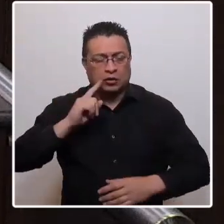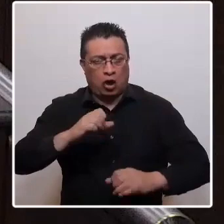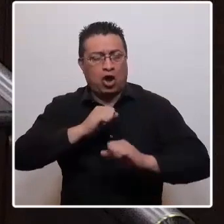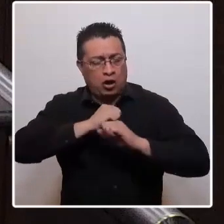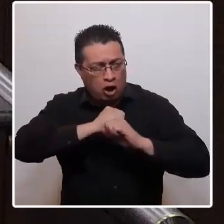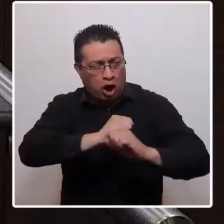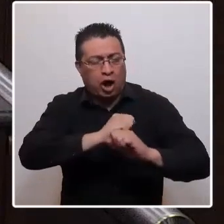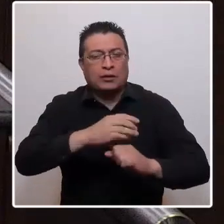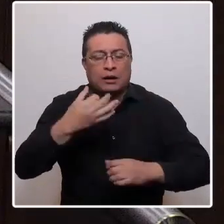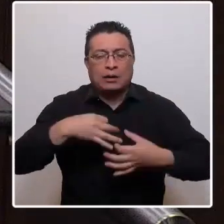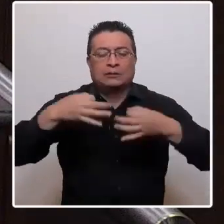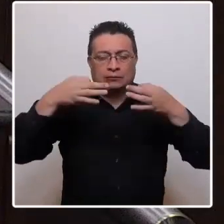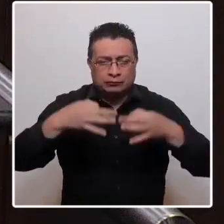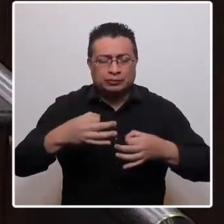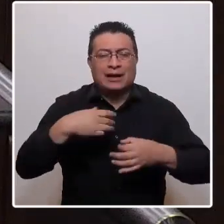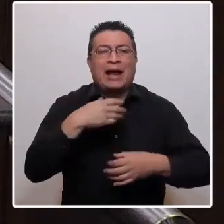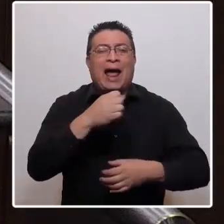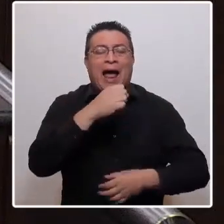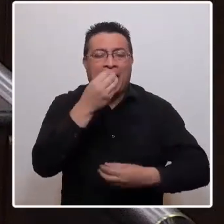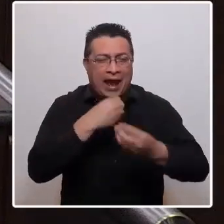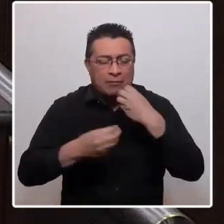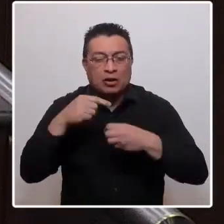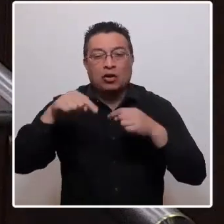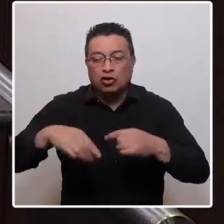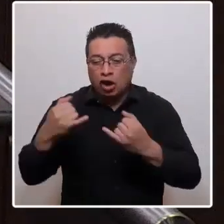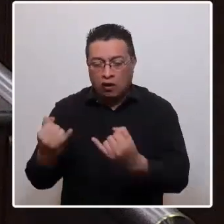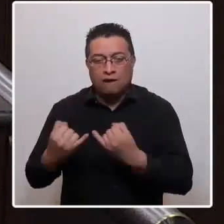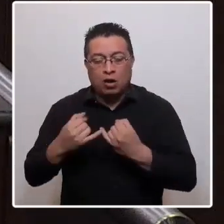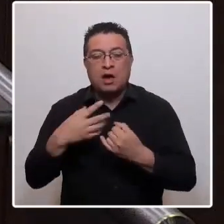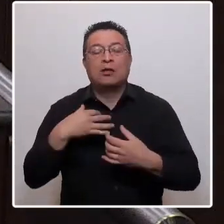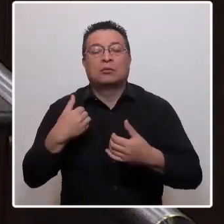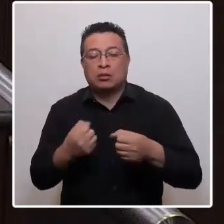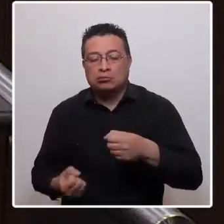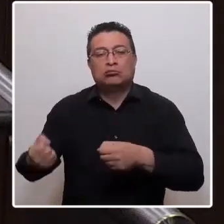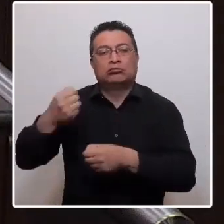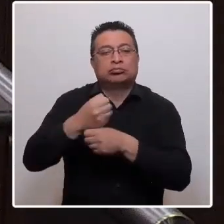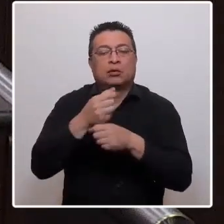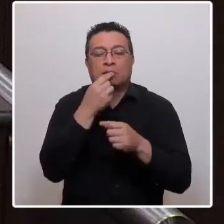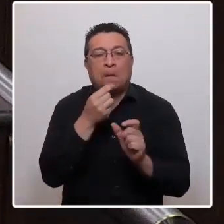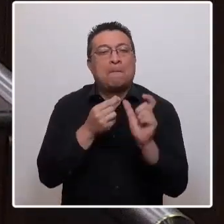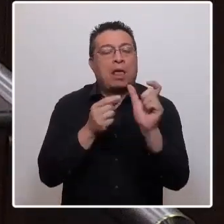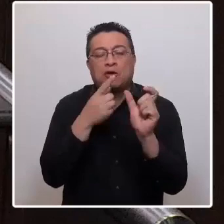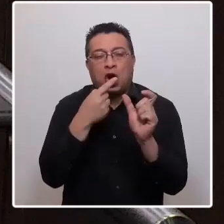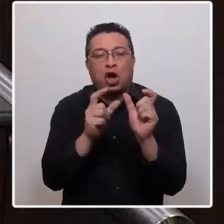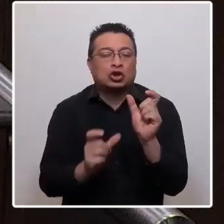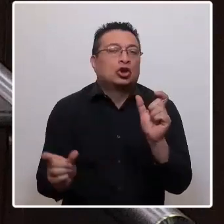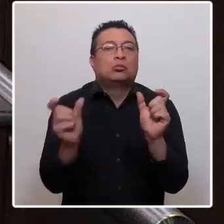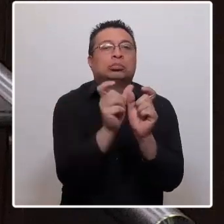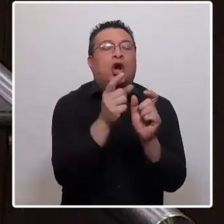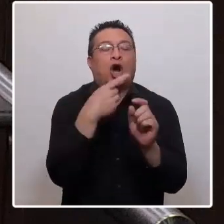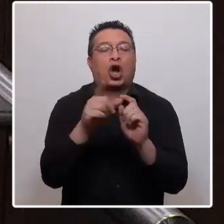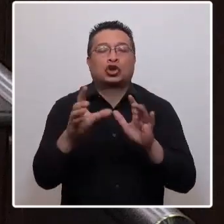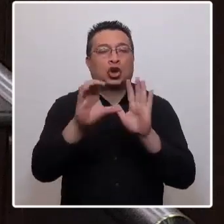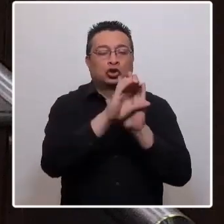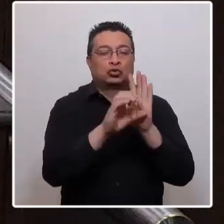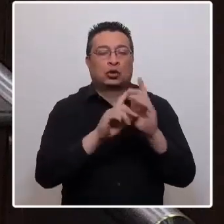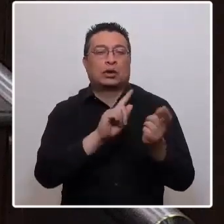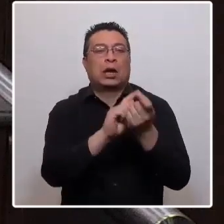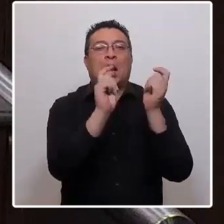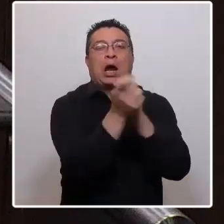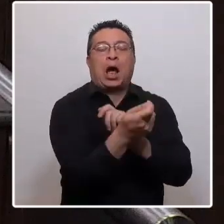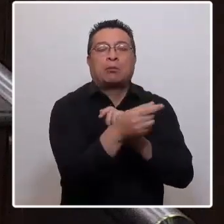seguridad alimentaria, este informe nos propone reemplazar ese concepto y sustituirlo constitucionalmente por